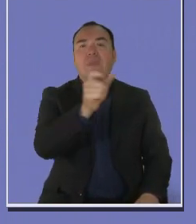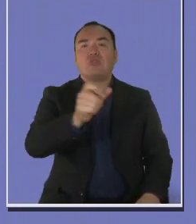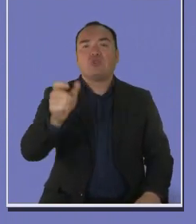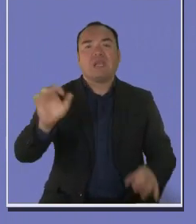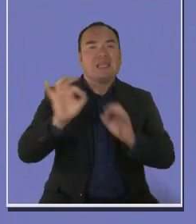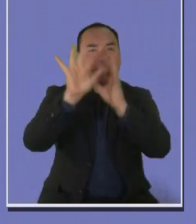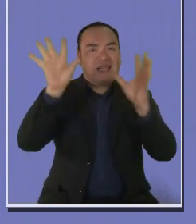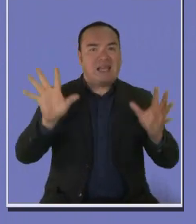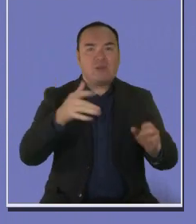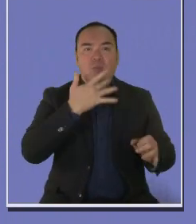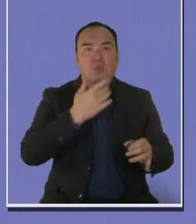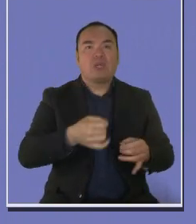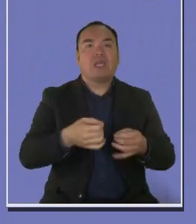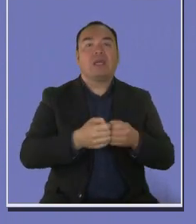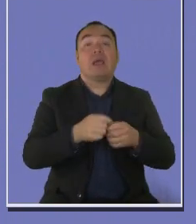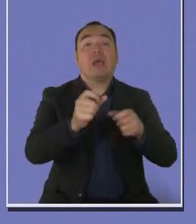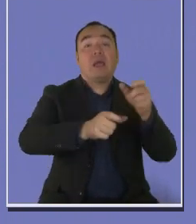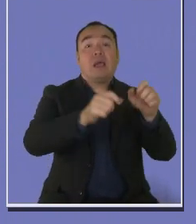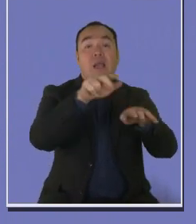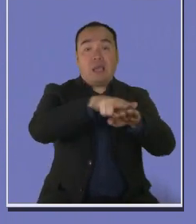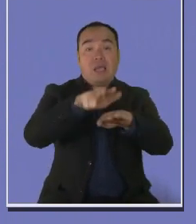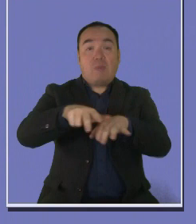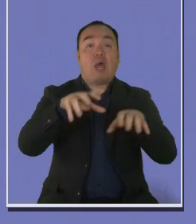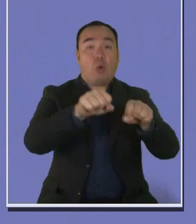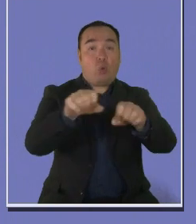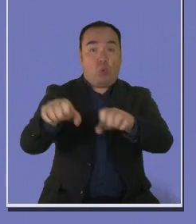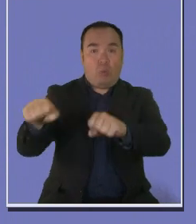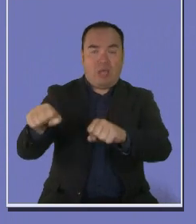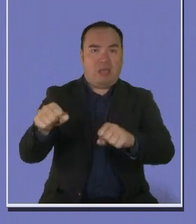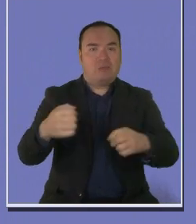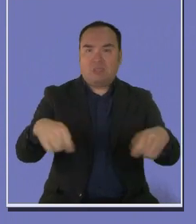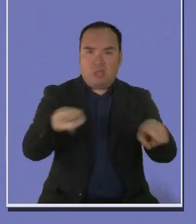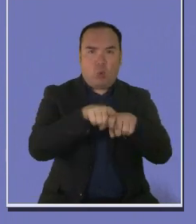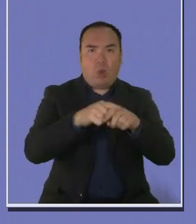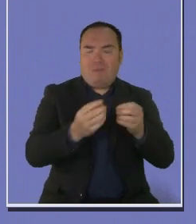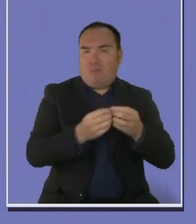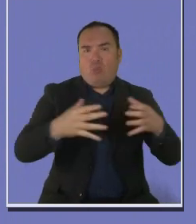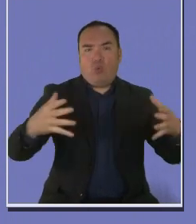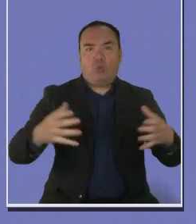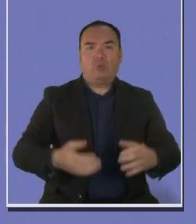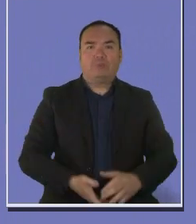número de ocupación importante de camas.